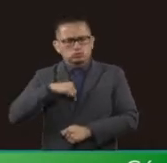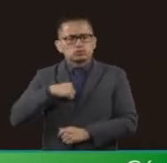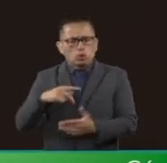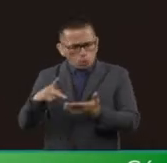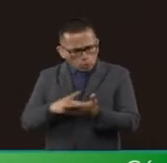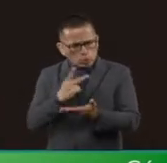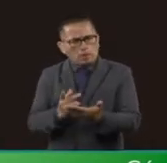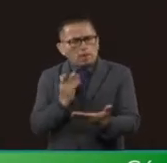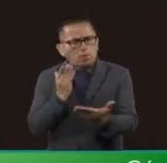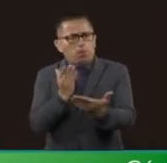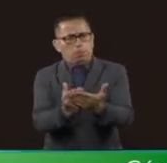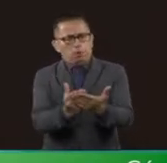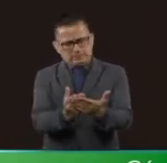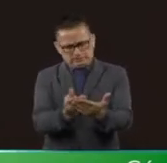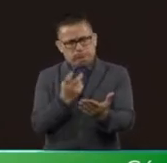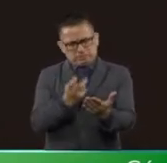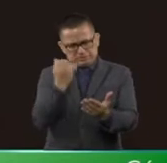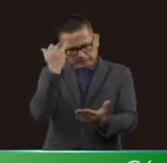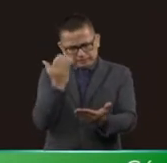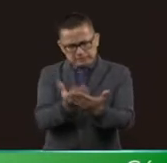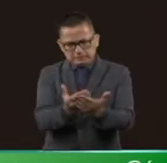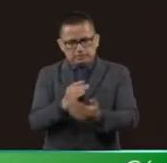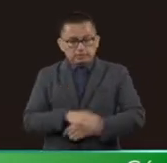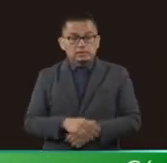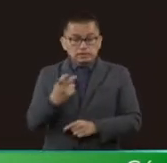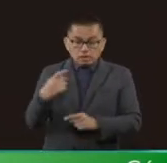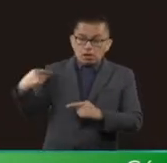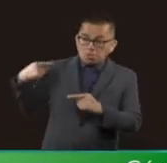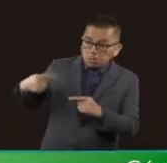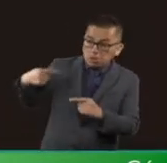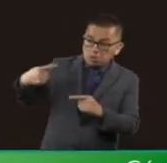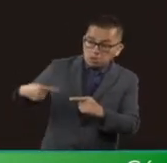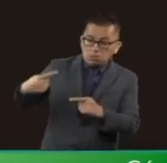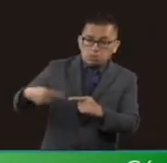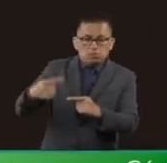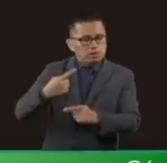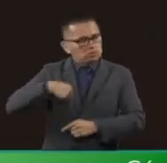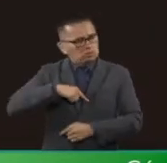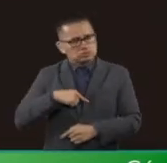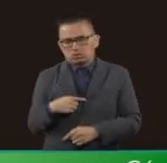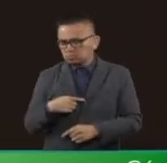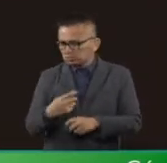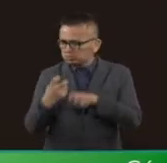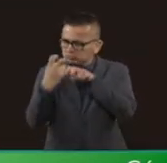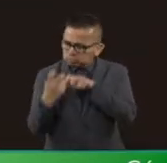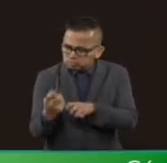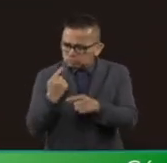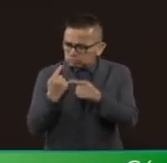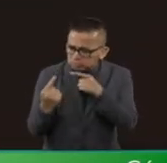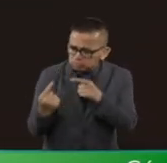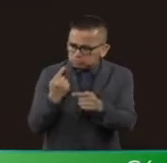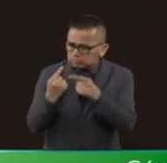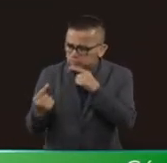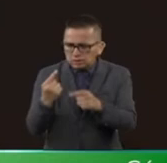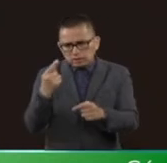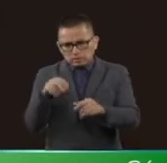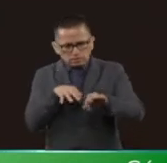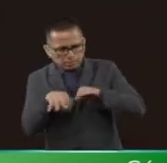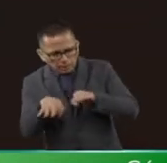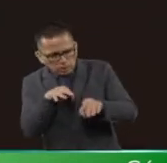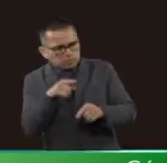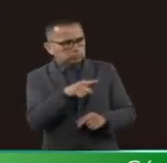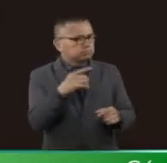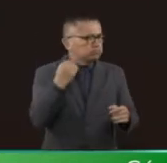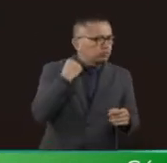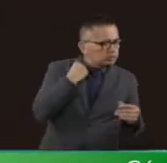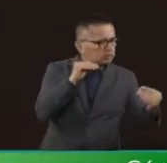Naranja presentó de nuevo esta iniciativa, y durante todos estos años estuvimos sentados en la mesa, en el trabajo